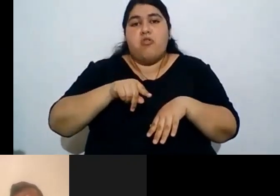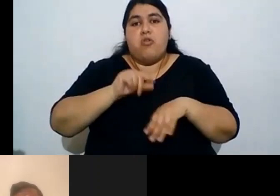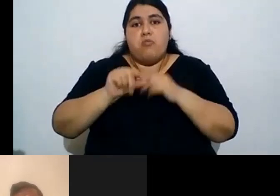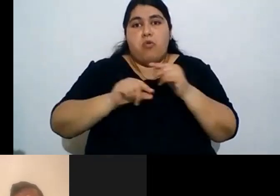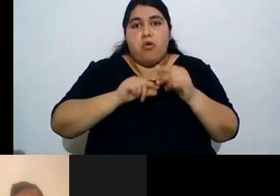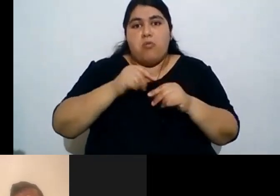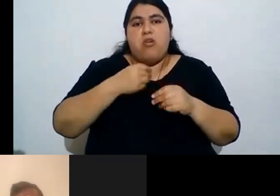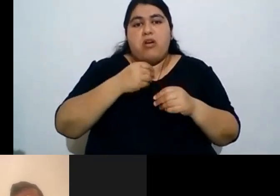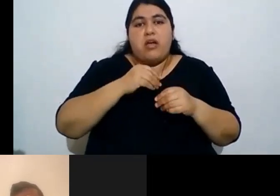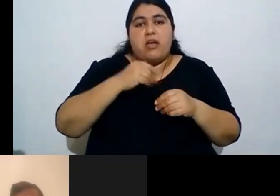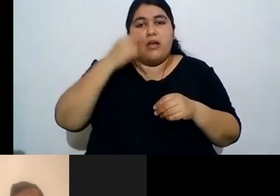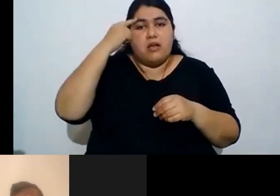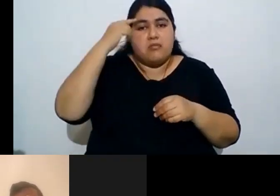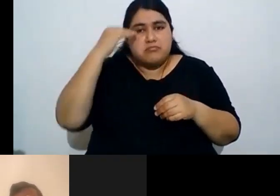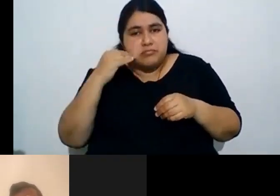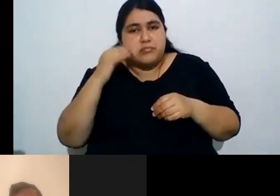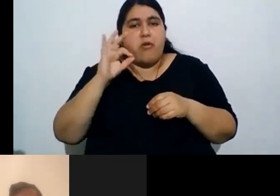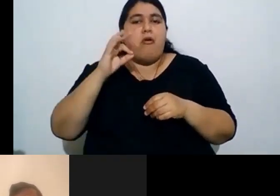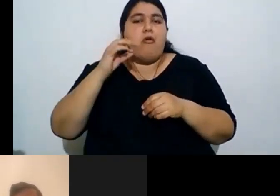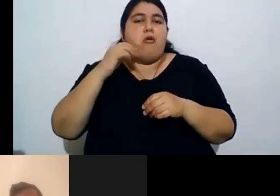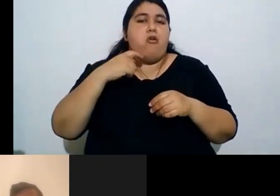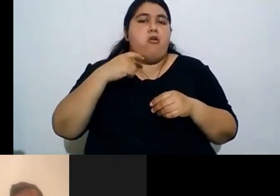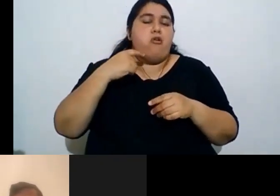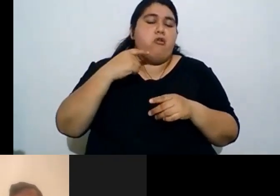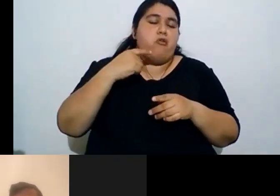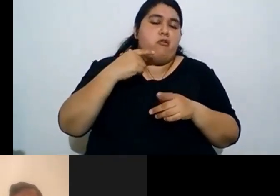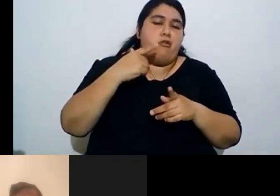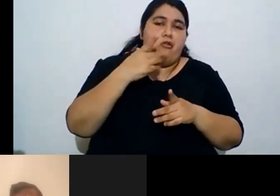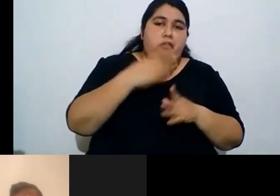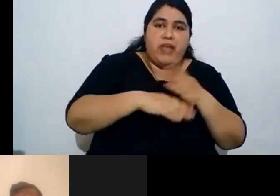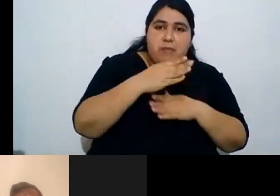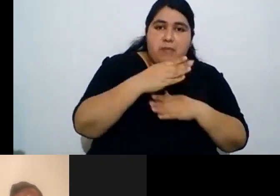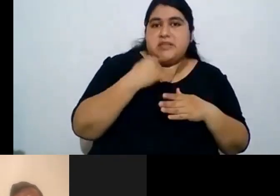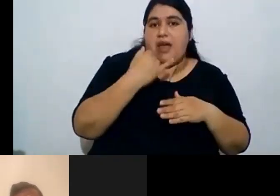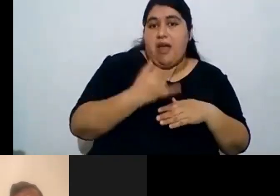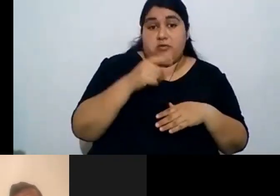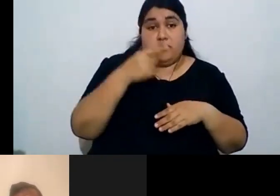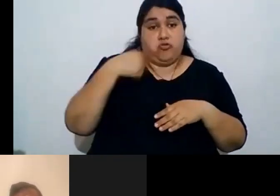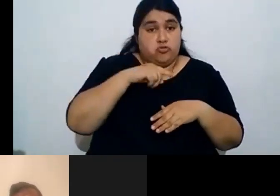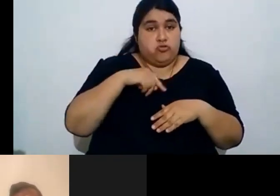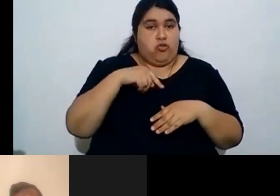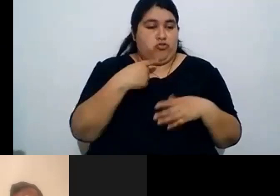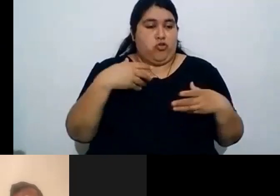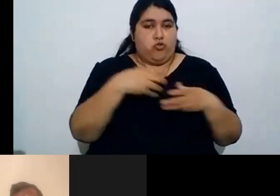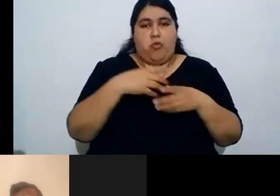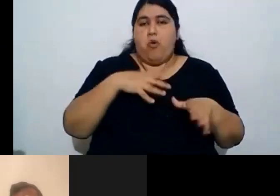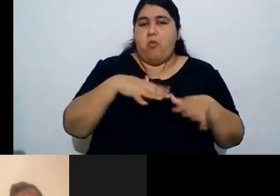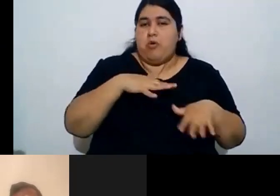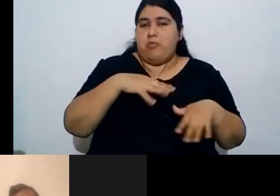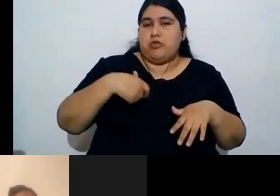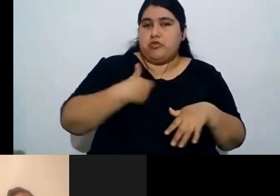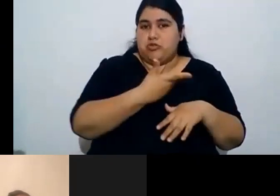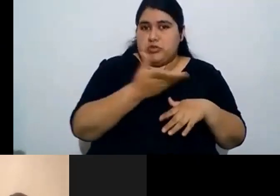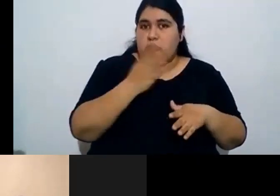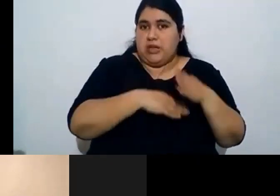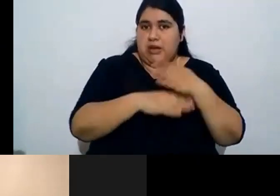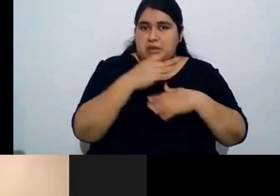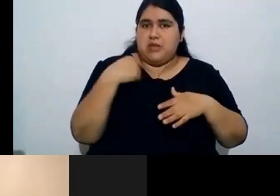condiciones de discapacidades psicosociales. Eso nosotros como Movimiento Social de Discapacidad lo hemos